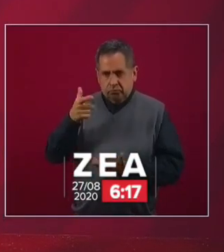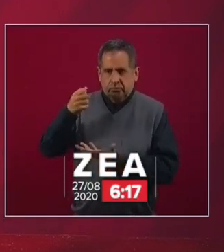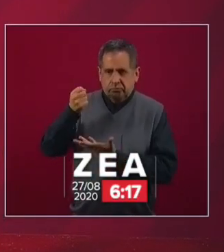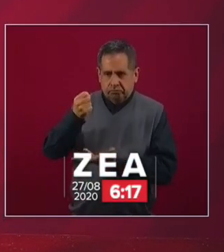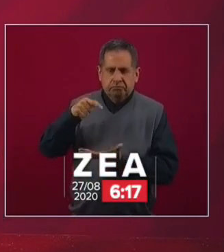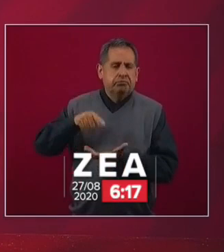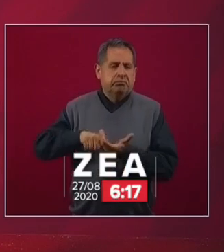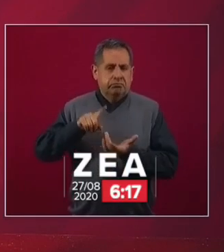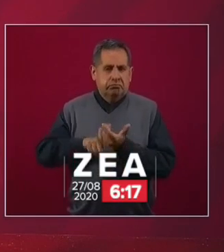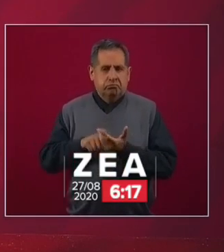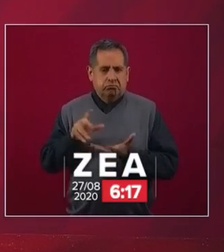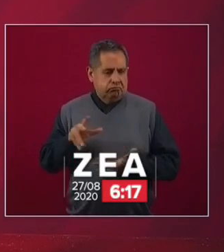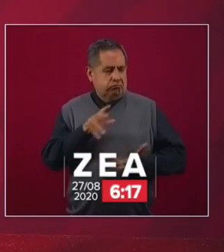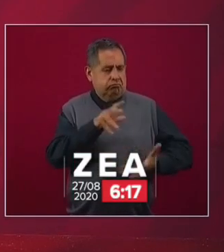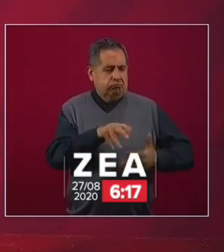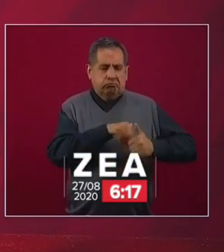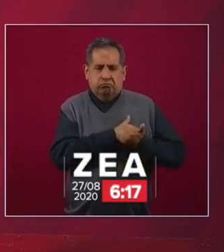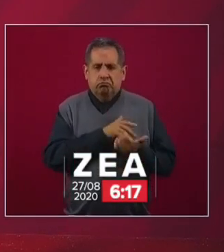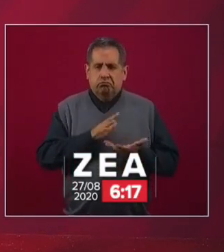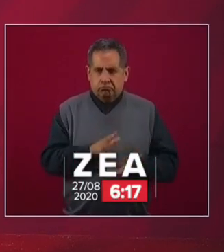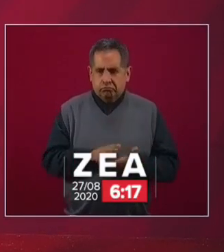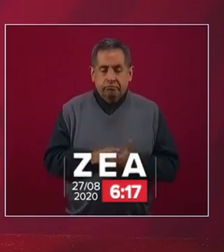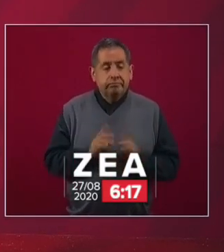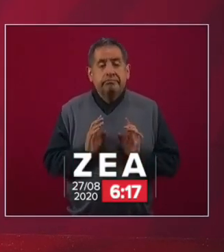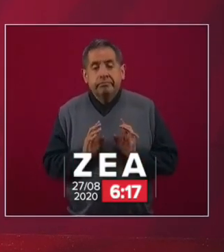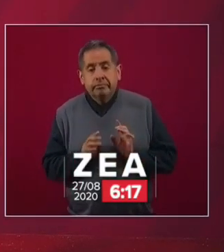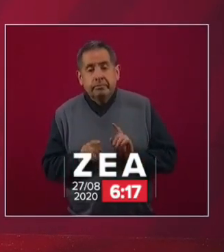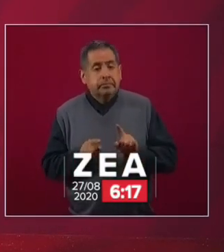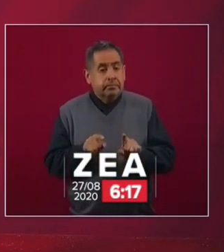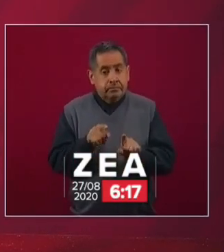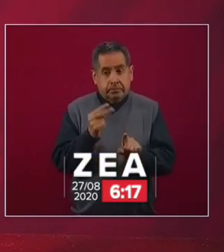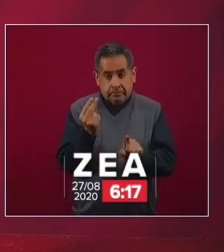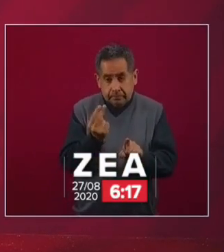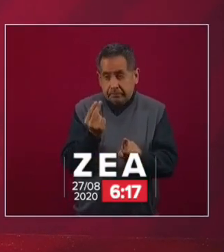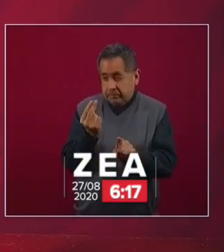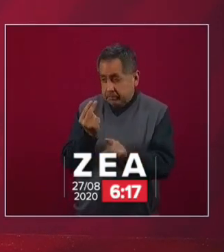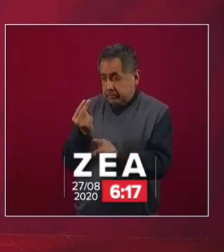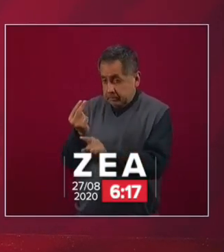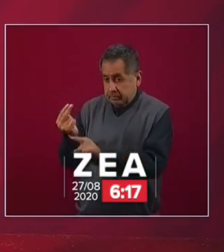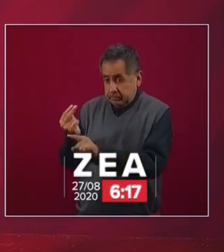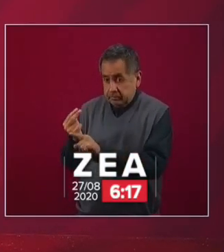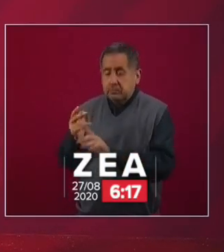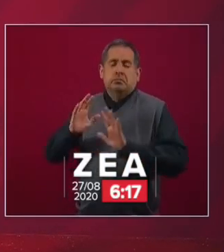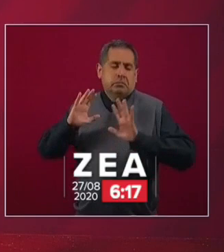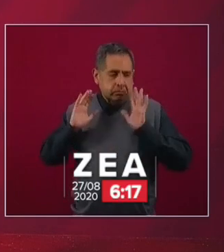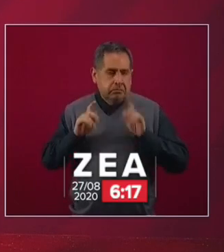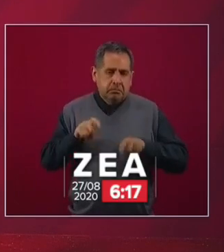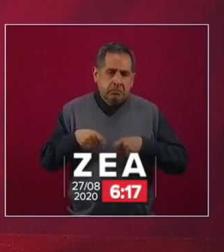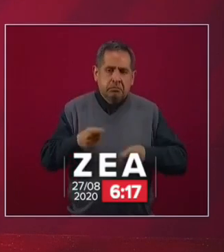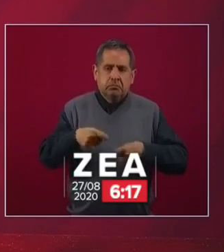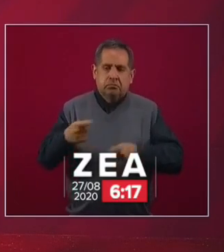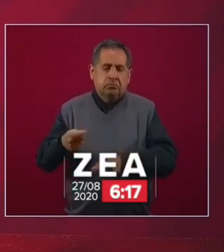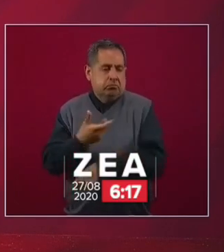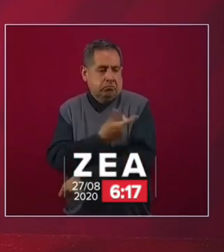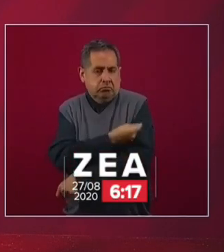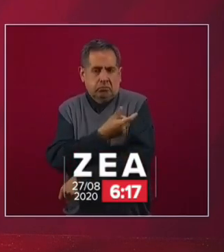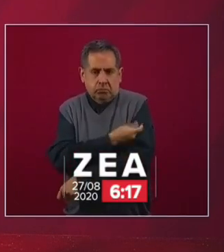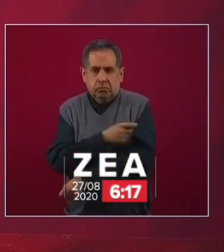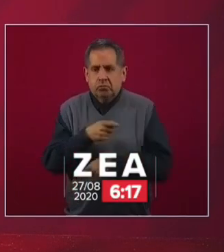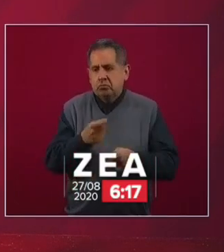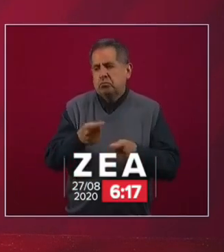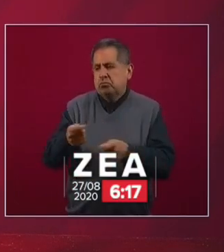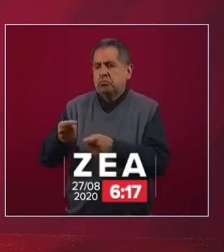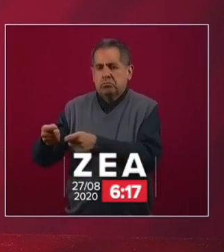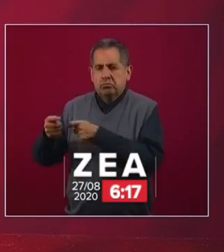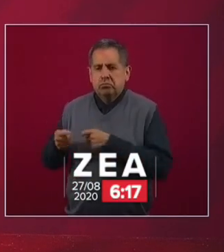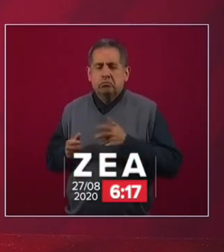ya lo ha pre identificado para que ningún ninguna persona en méxico que tenga una indicación médica de